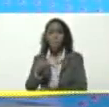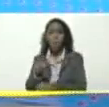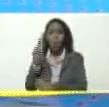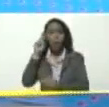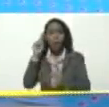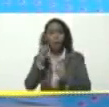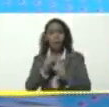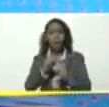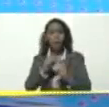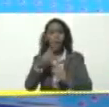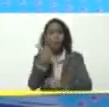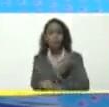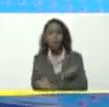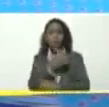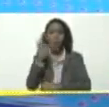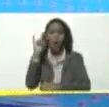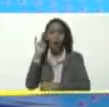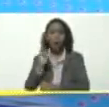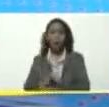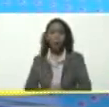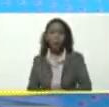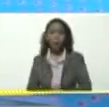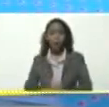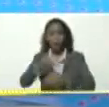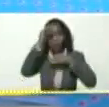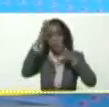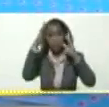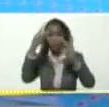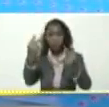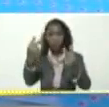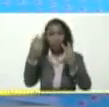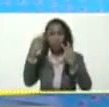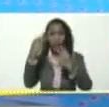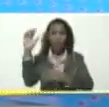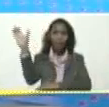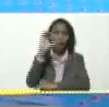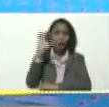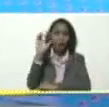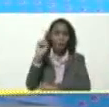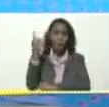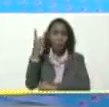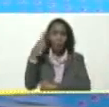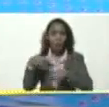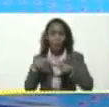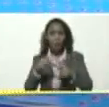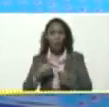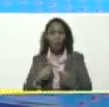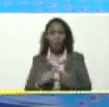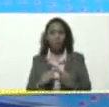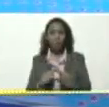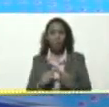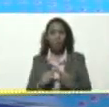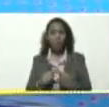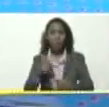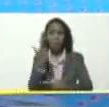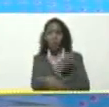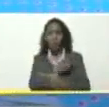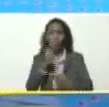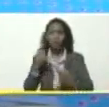de vacunación son, atención, miren, Caracas en primer lugar en